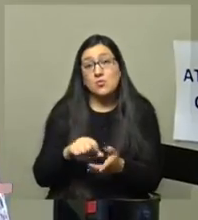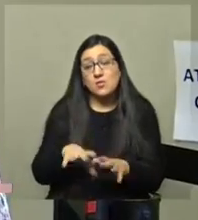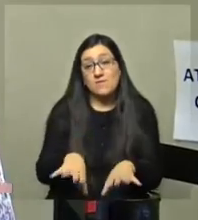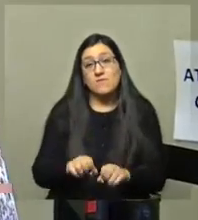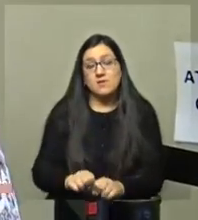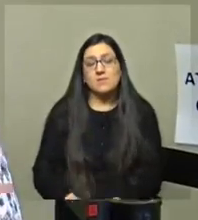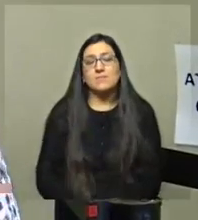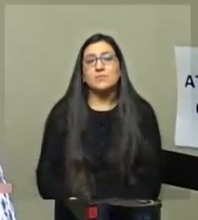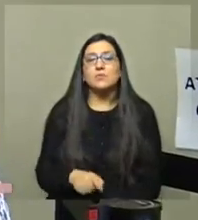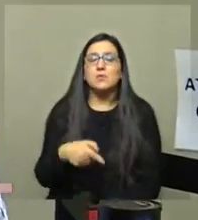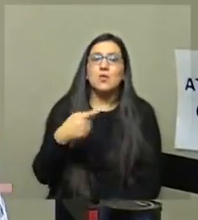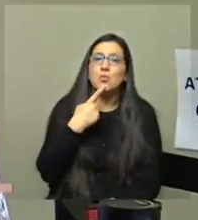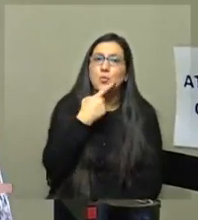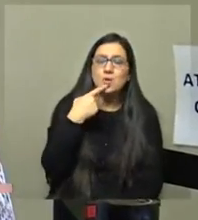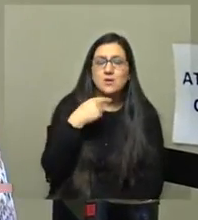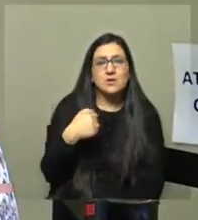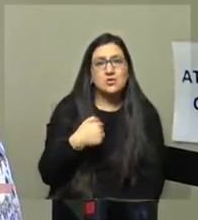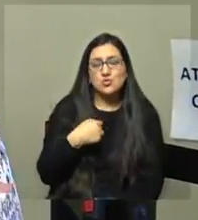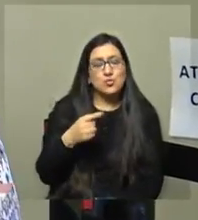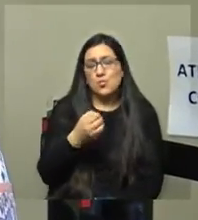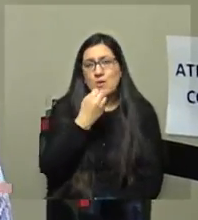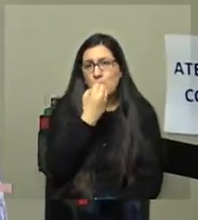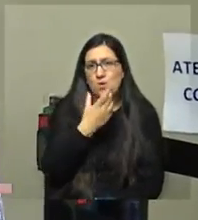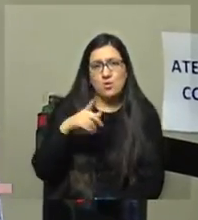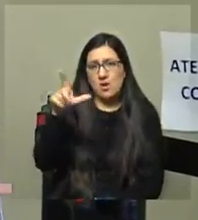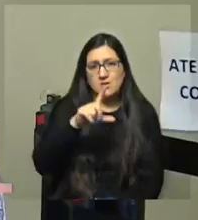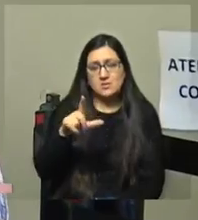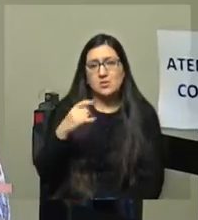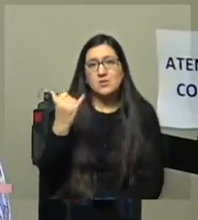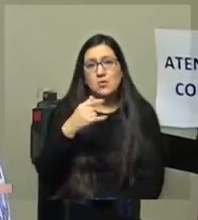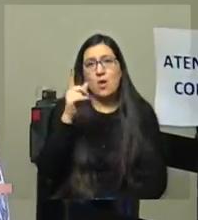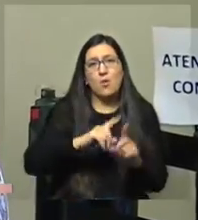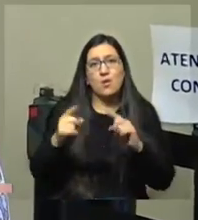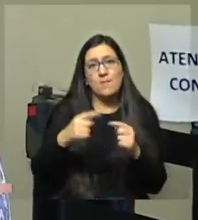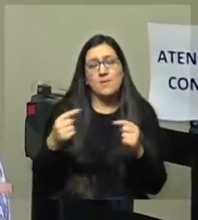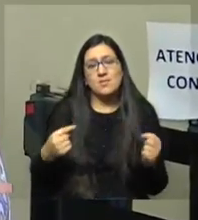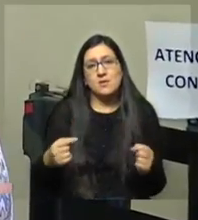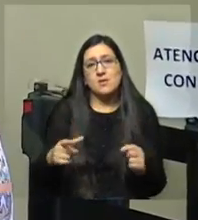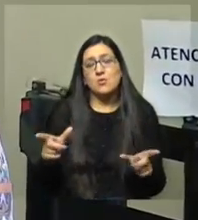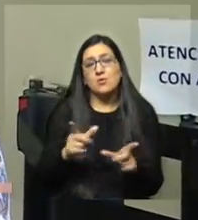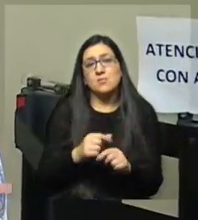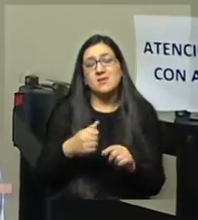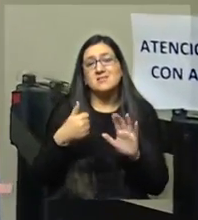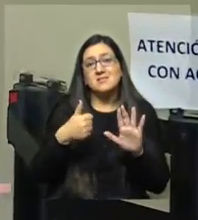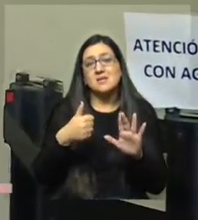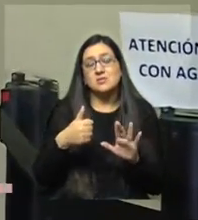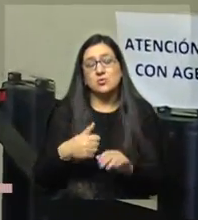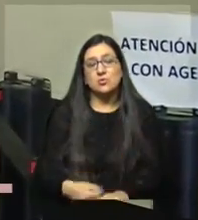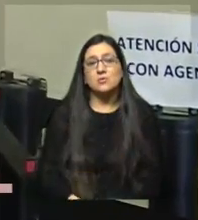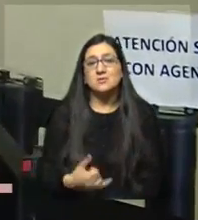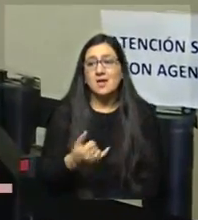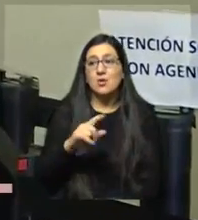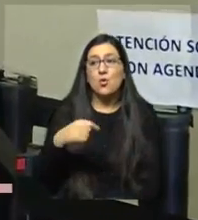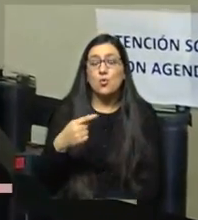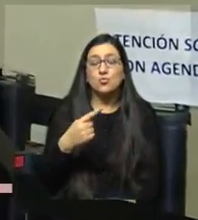una consulta. Usted sabe que yo no era muy brillante en el liceo y me quedaron unas materias cuando terminé sexto año. Es decir, que si hay algún otro alumno,